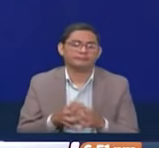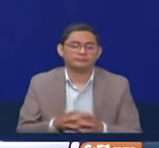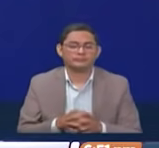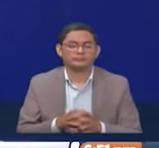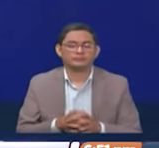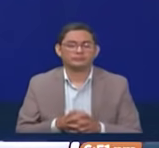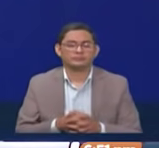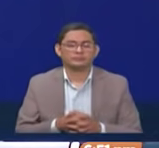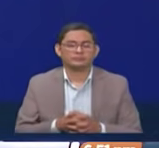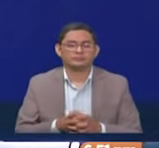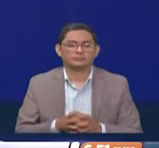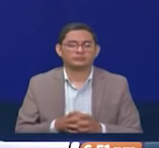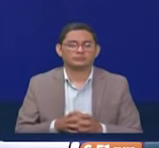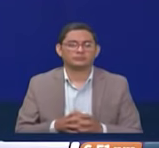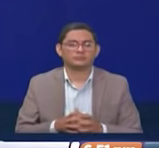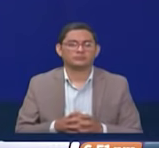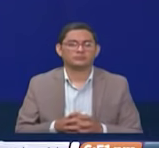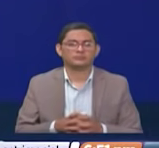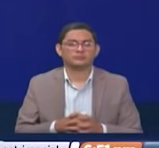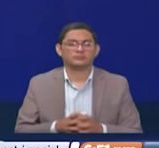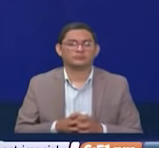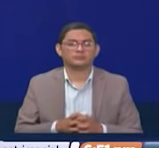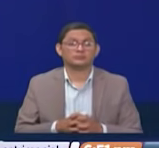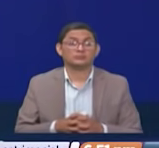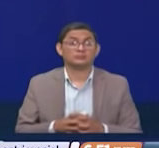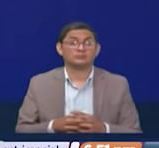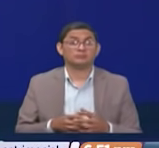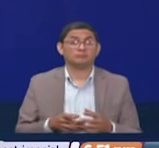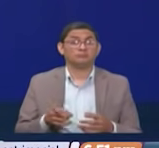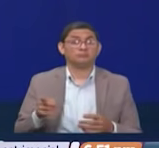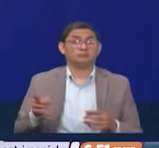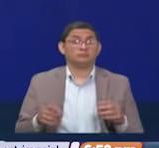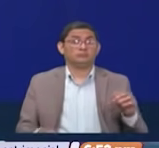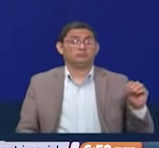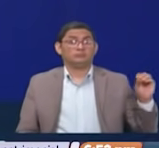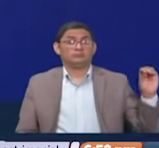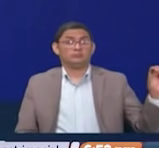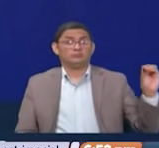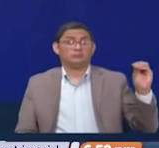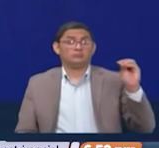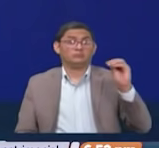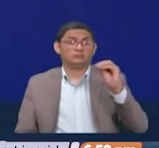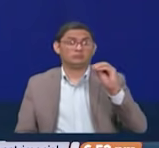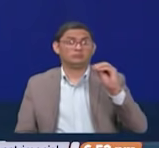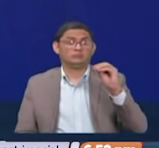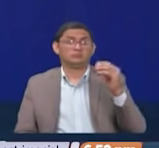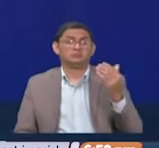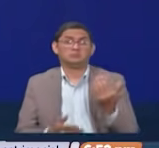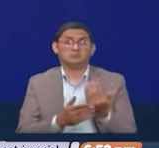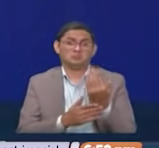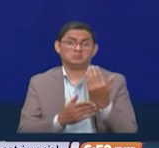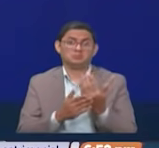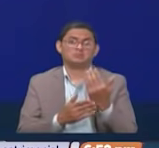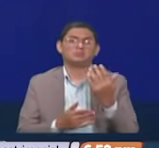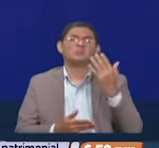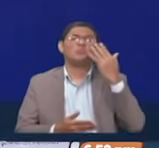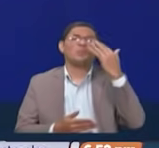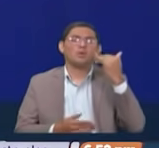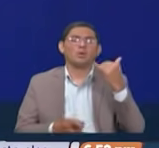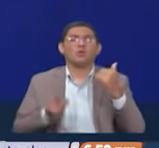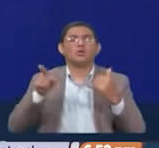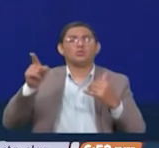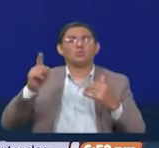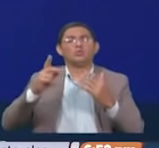la flexibilización de las medidas que hoy anunciamos son el resultado de un plan estratégico